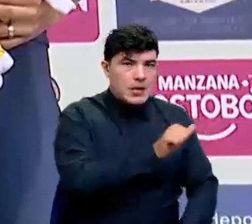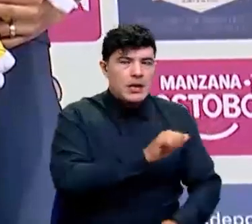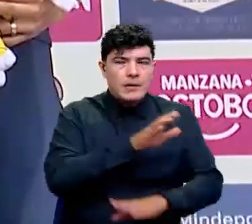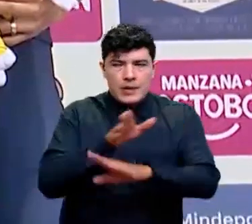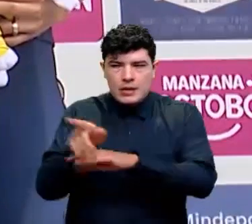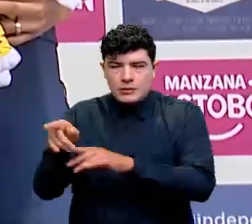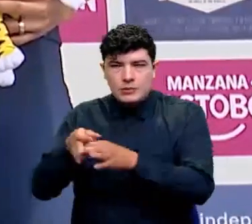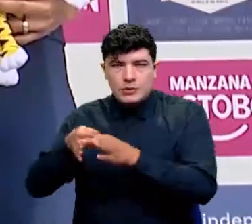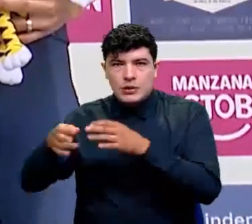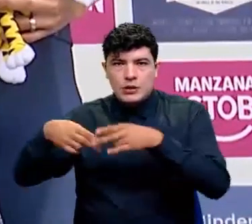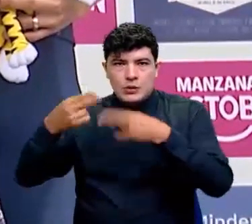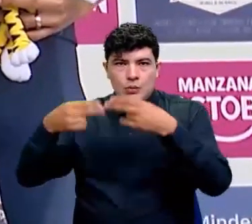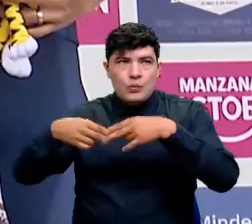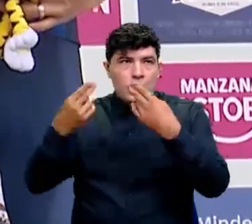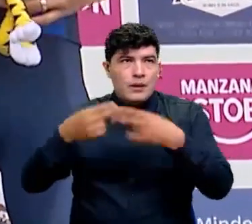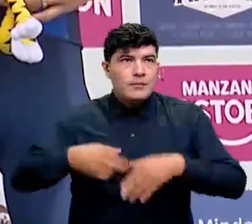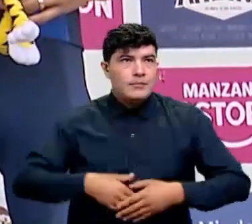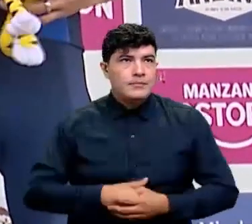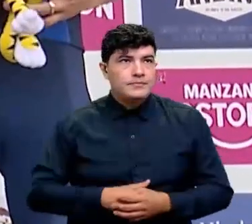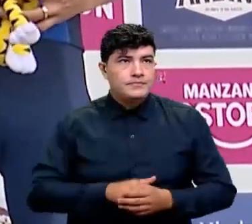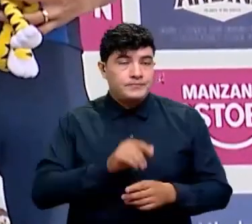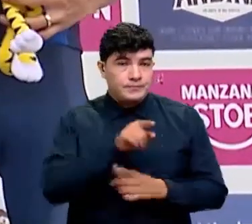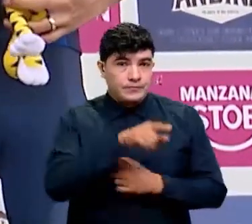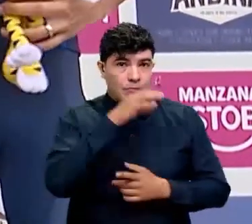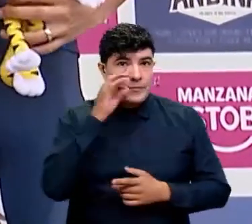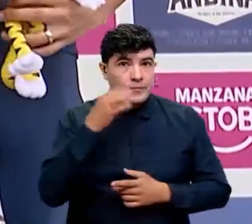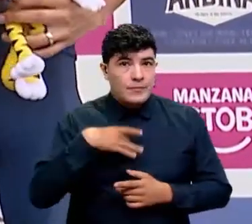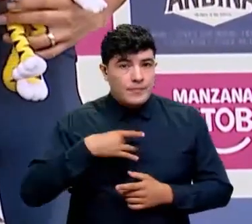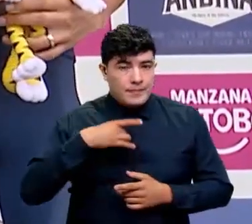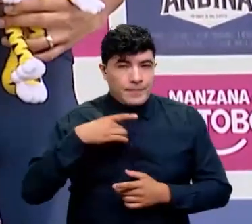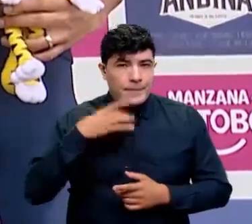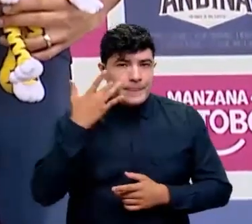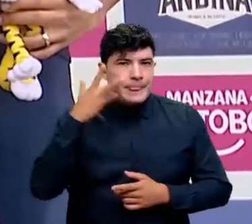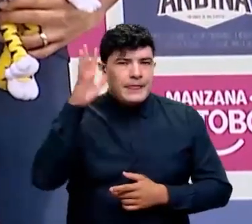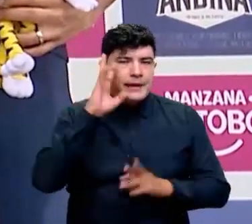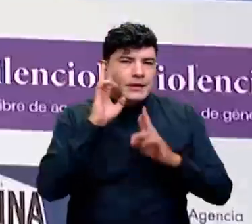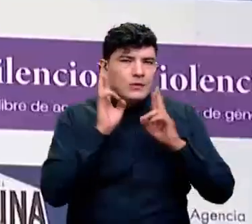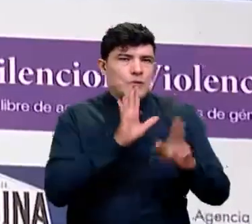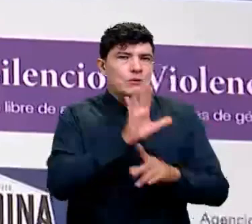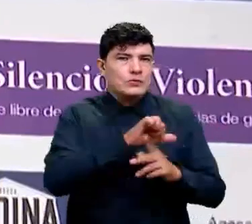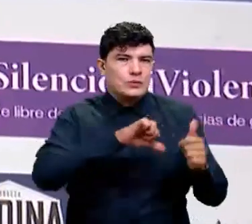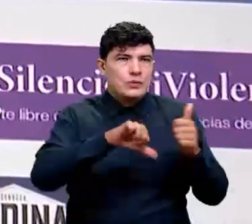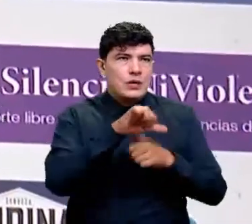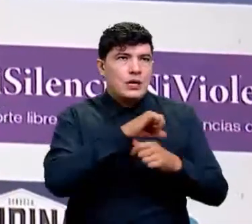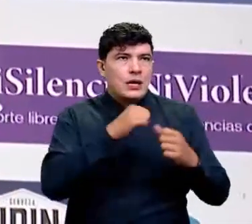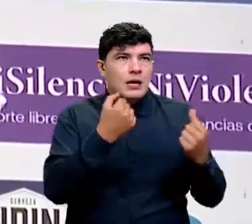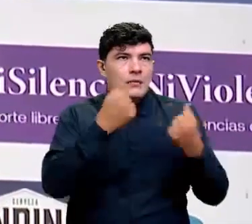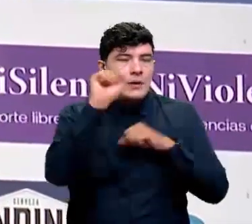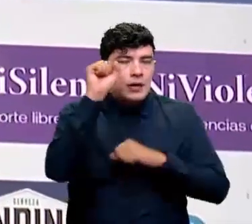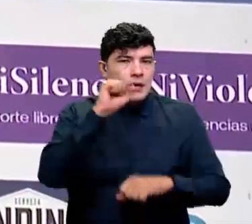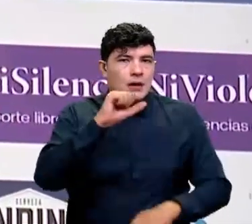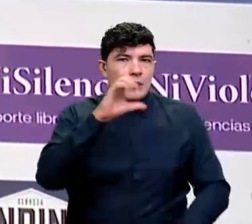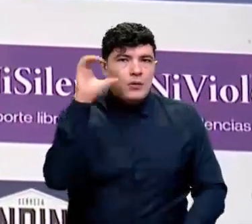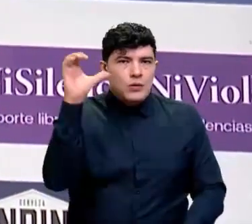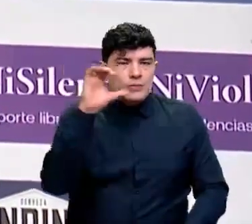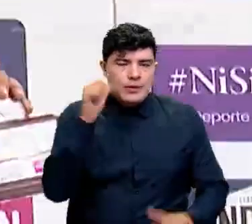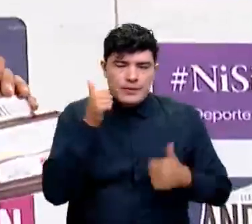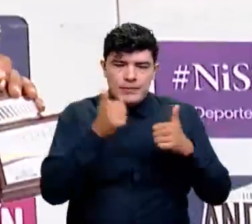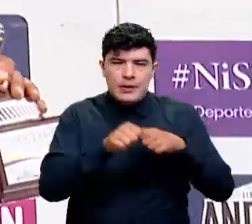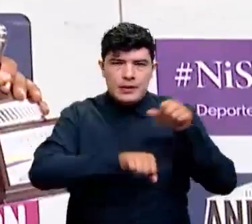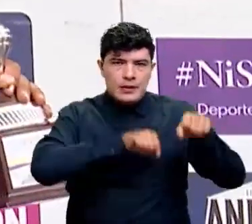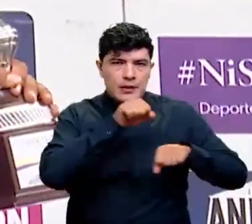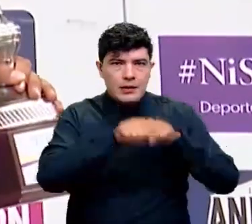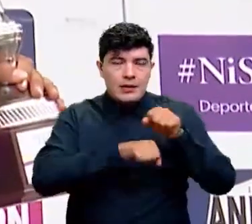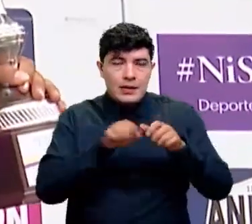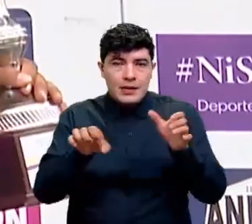Fabio Duarte del Team Medellín, este señor que está ahí, se coronó campeón de la Vuelta a Colombia en bicicleta. Lo hizo bien con su equipo,